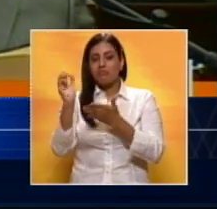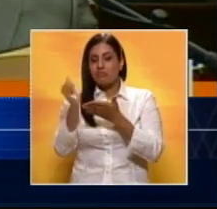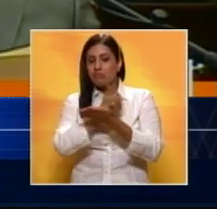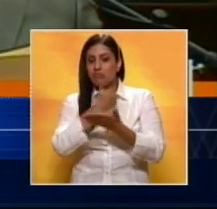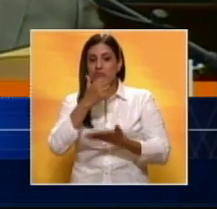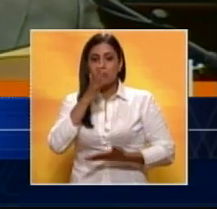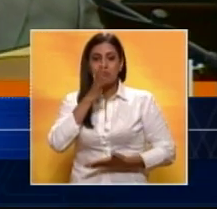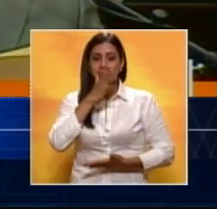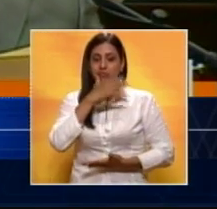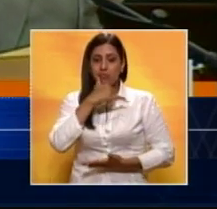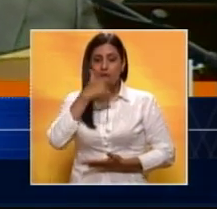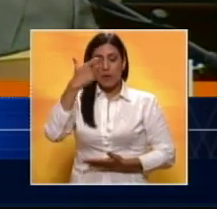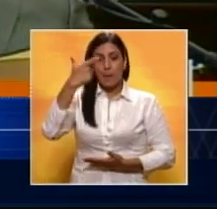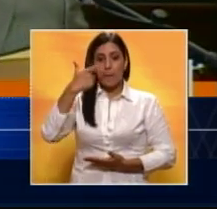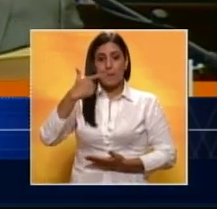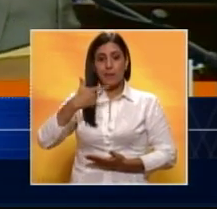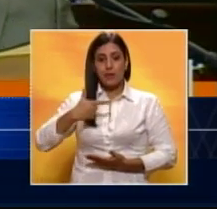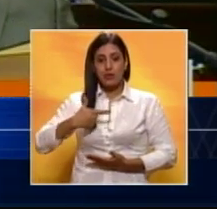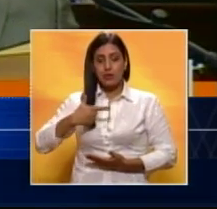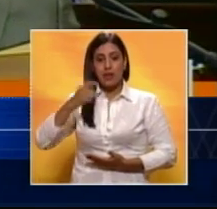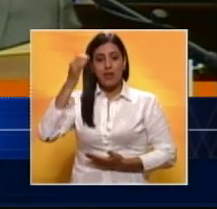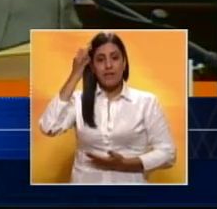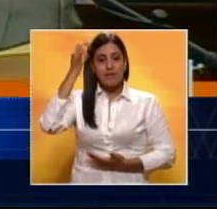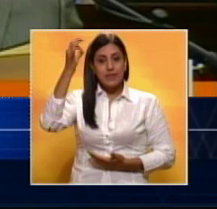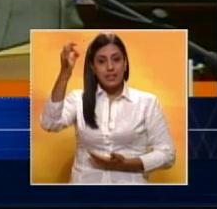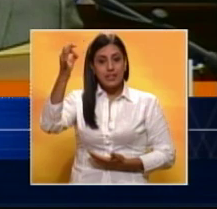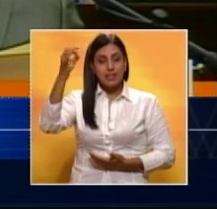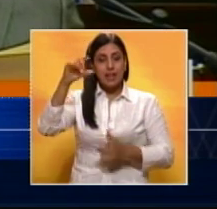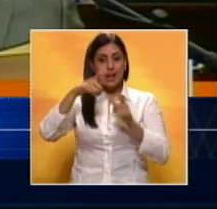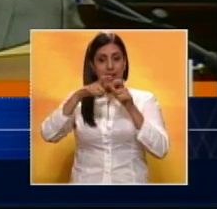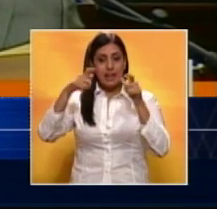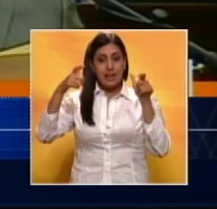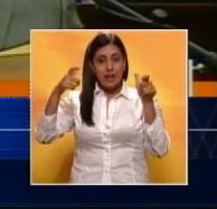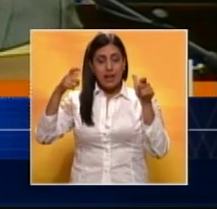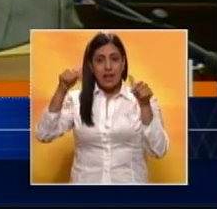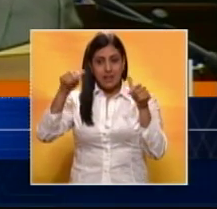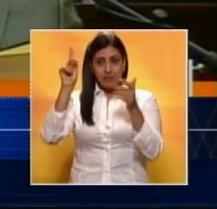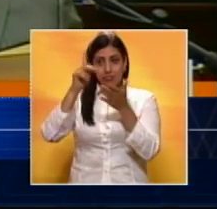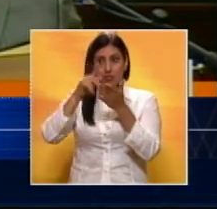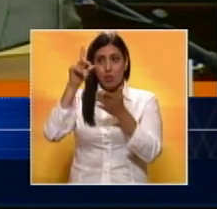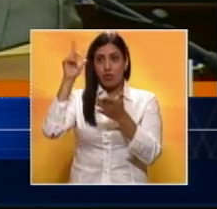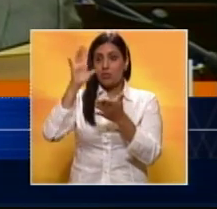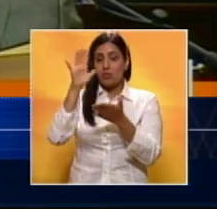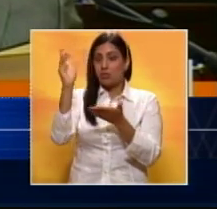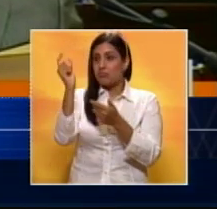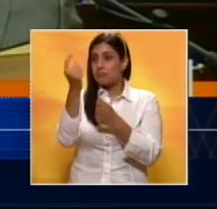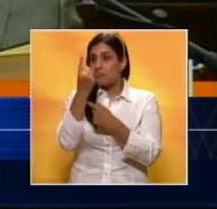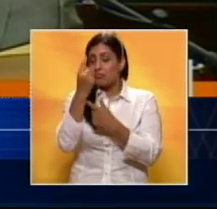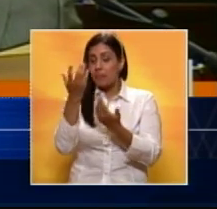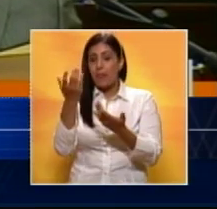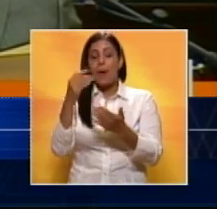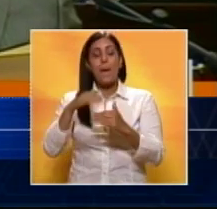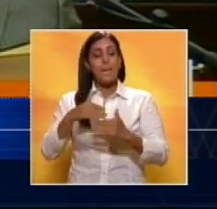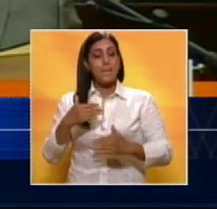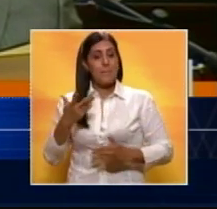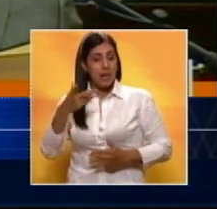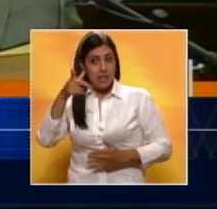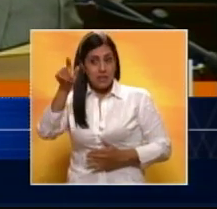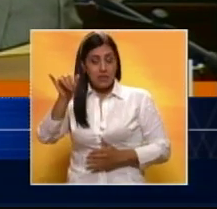ausencia de la ciudadana Fiscal General de la República en el presente acto, alegando ella